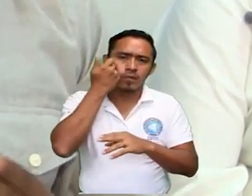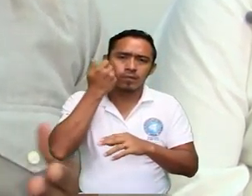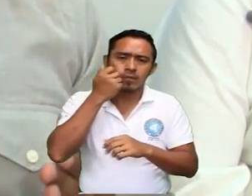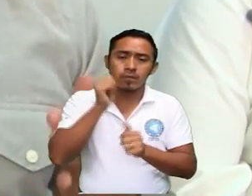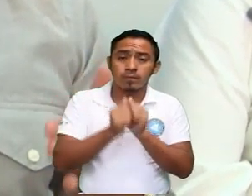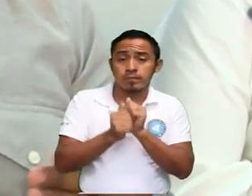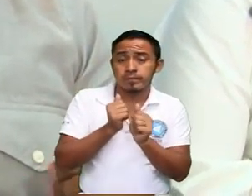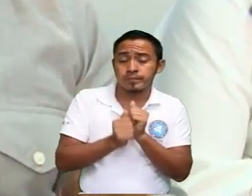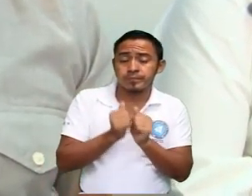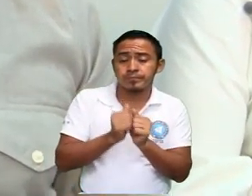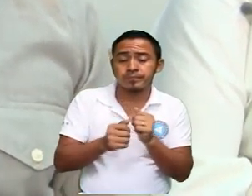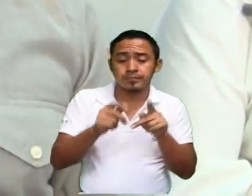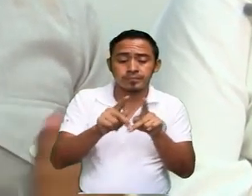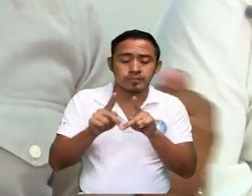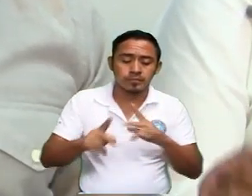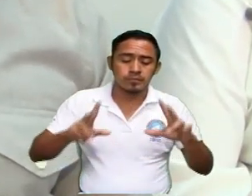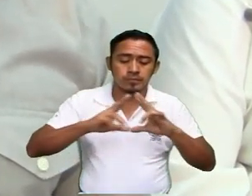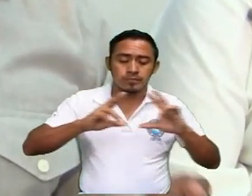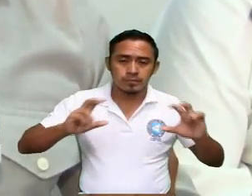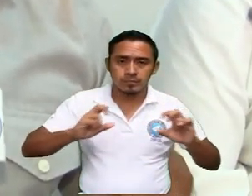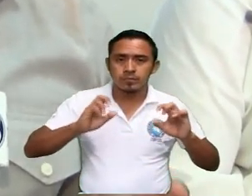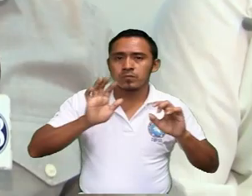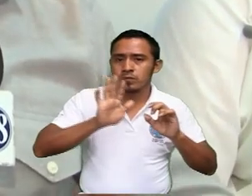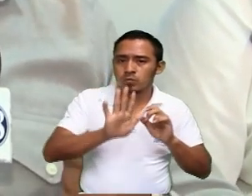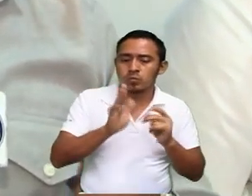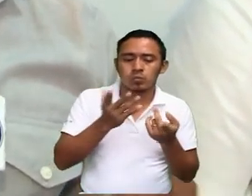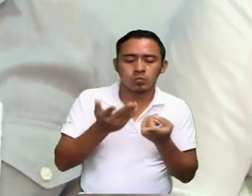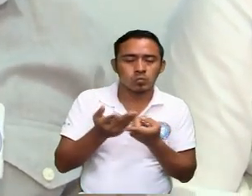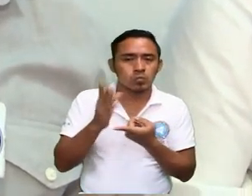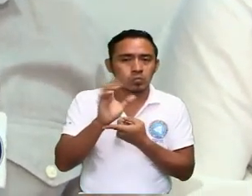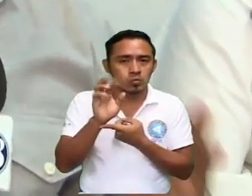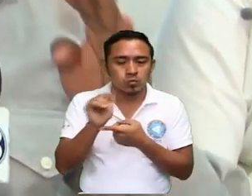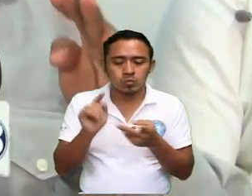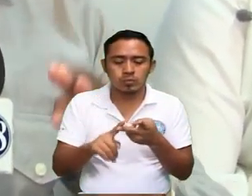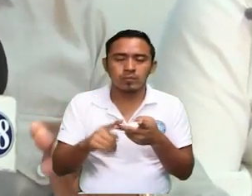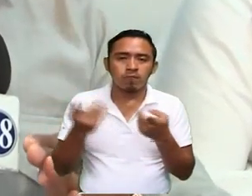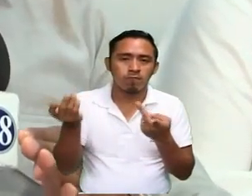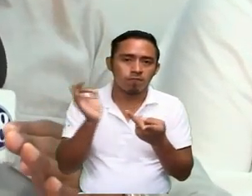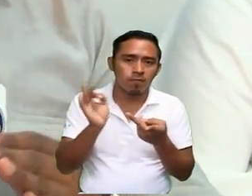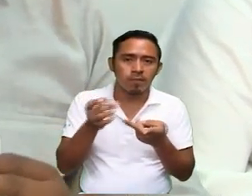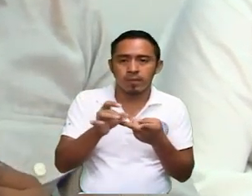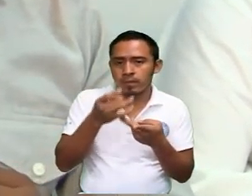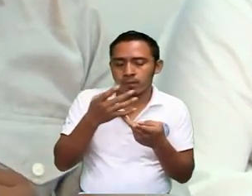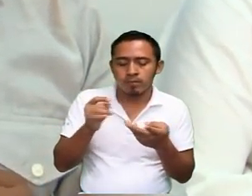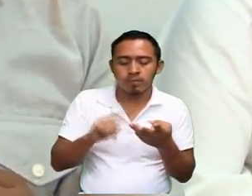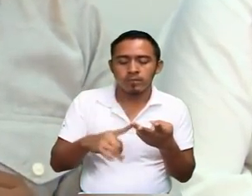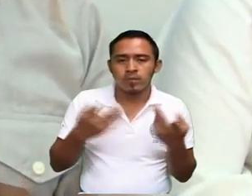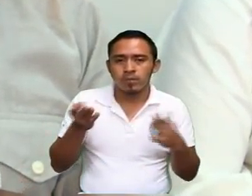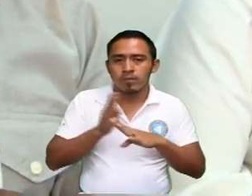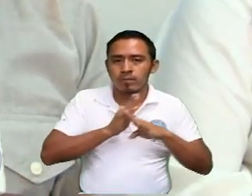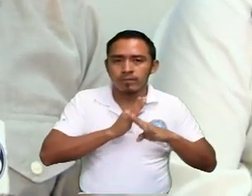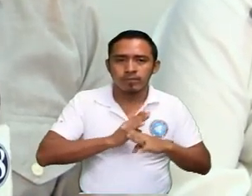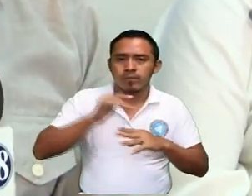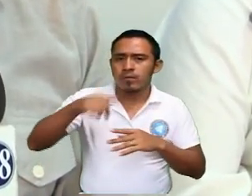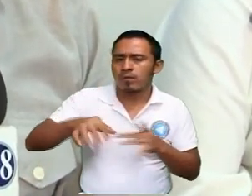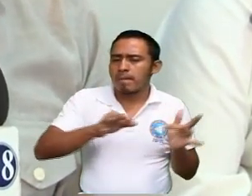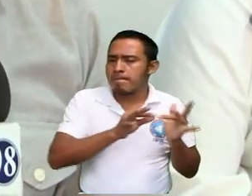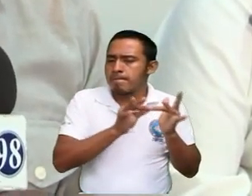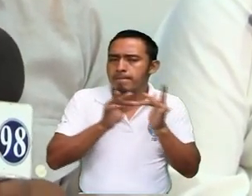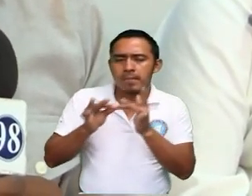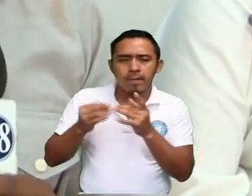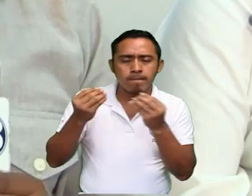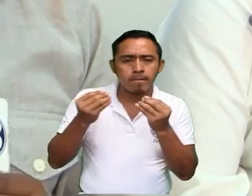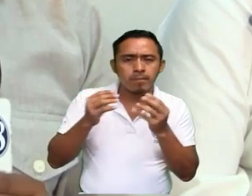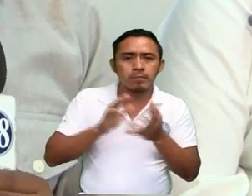a la población nicaragüense, su cura, su tratamiento y su prevención. El día de hoy tenemos un programa muy especial porque nos